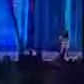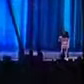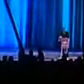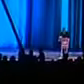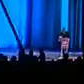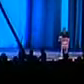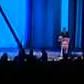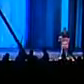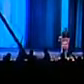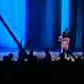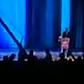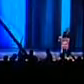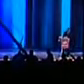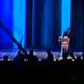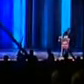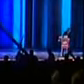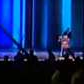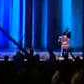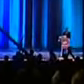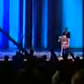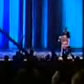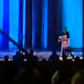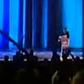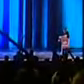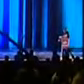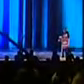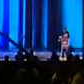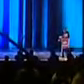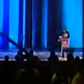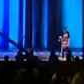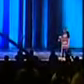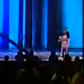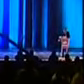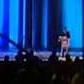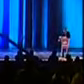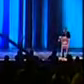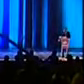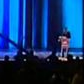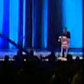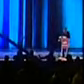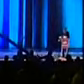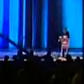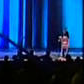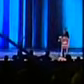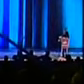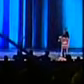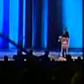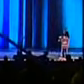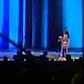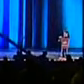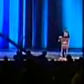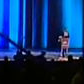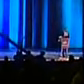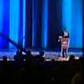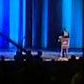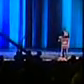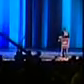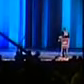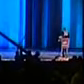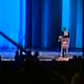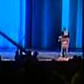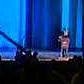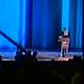Mamelucos, dirigidos excepcionalmente por Serás Casanova Cabrera. Reiteramos el recuerdo a Toño Ramírez, Toño el Chocolate,